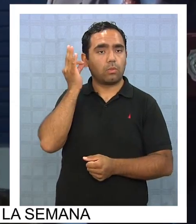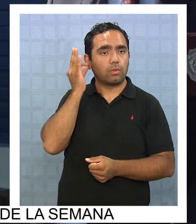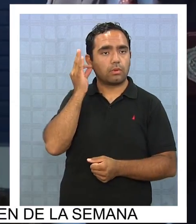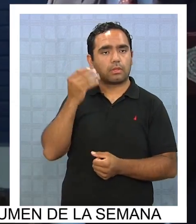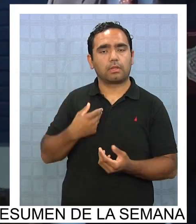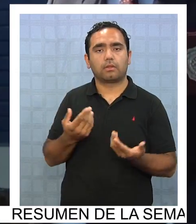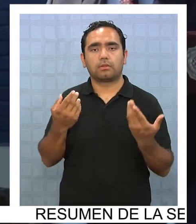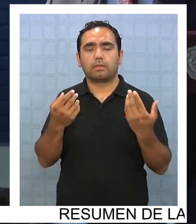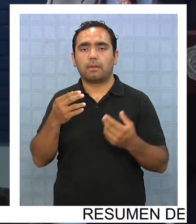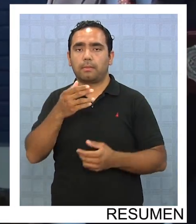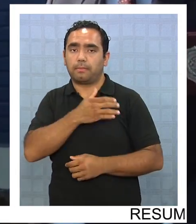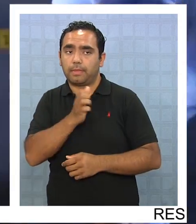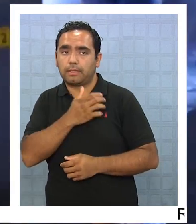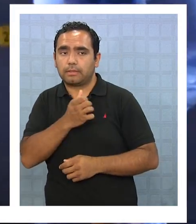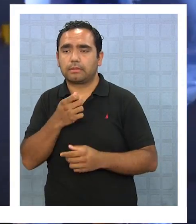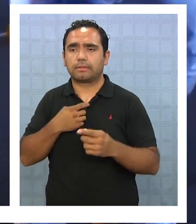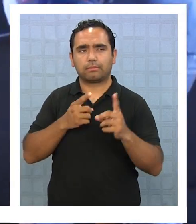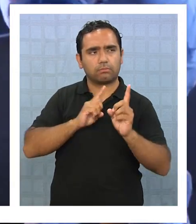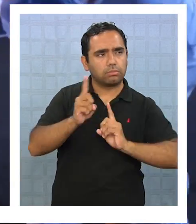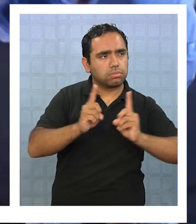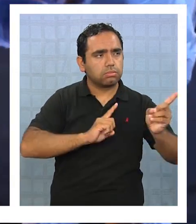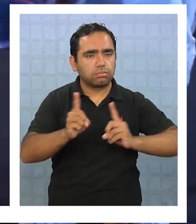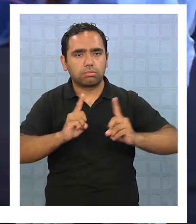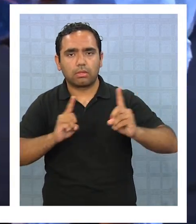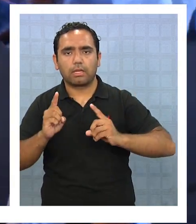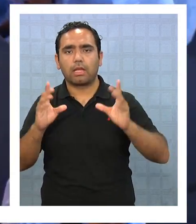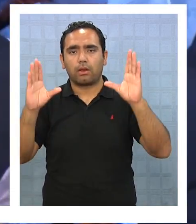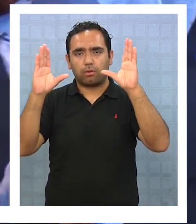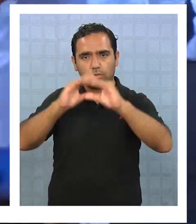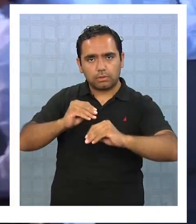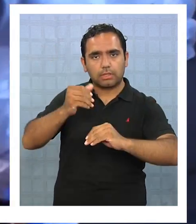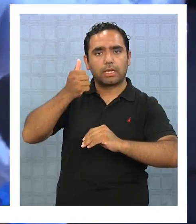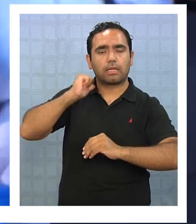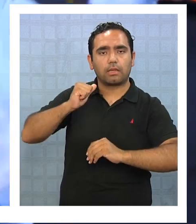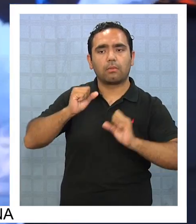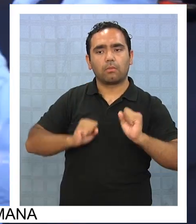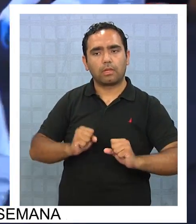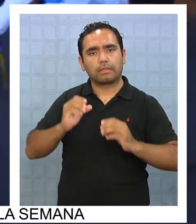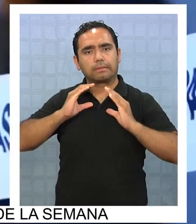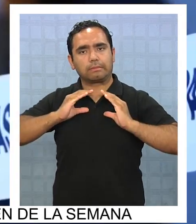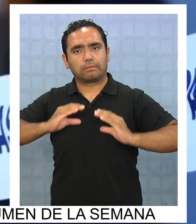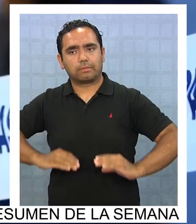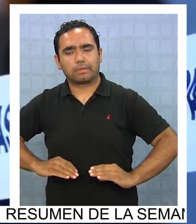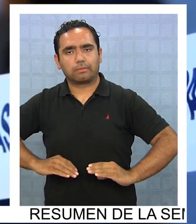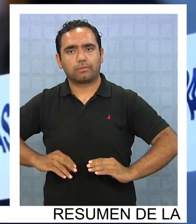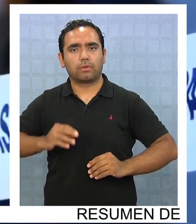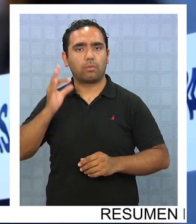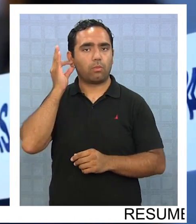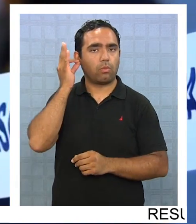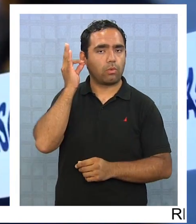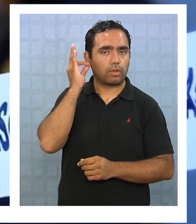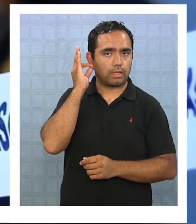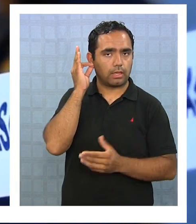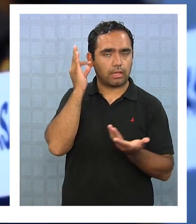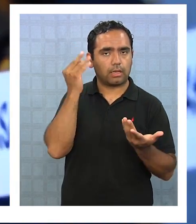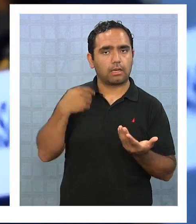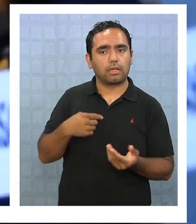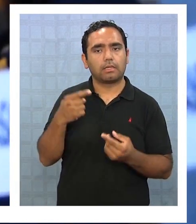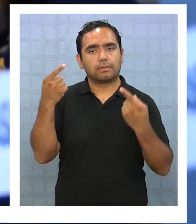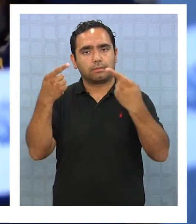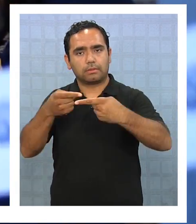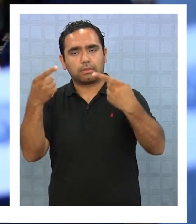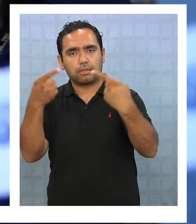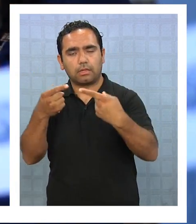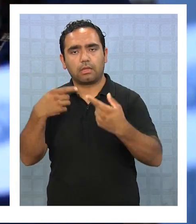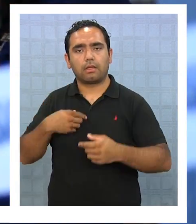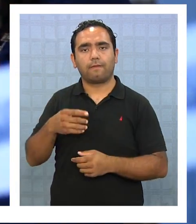fronteriza realizó diferentes diligencias que en horas de la noche de ayer permitieron la ubicación de un cadáver de sexo femenino en el límite